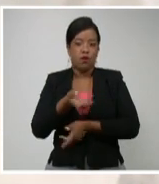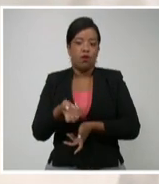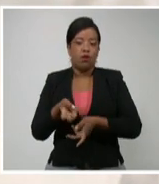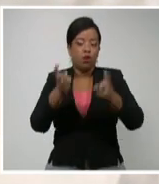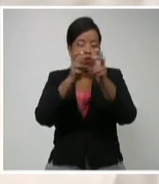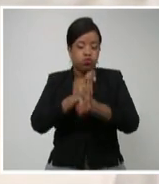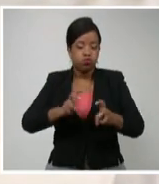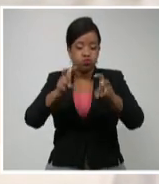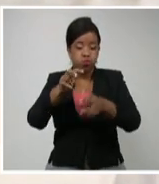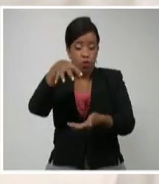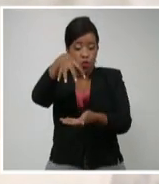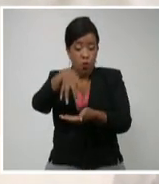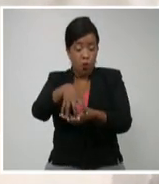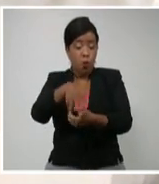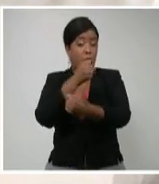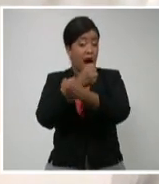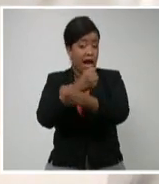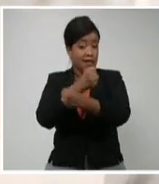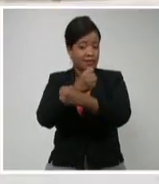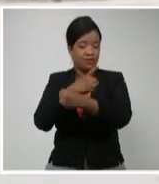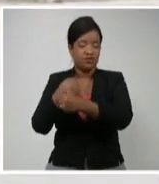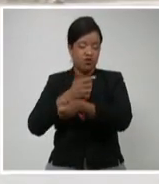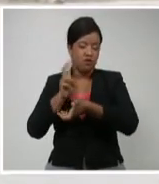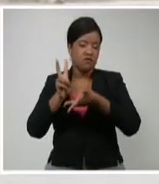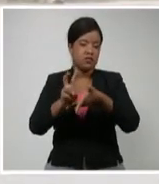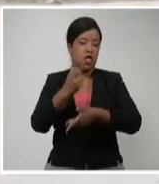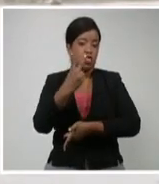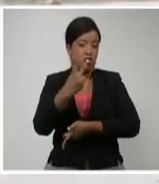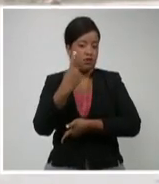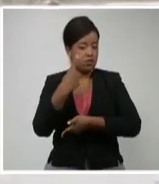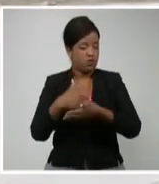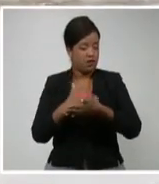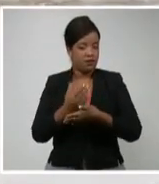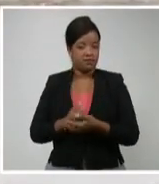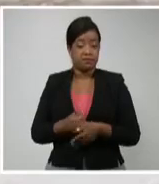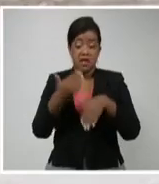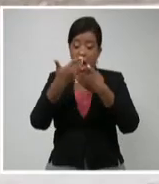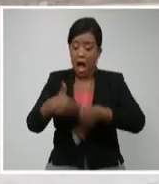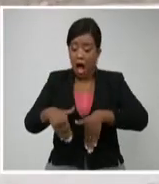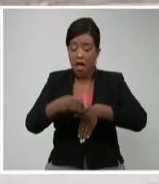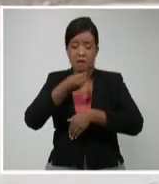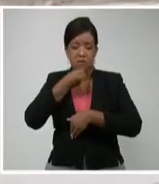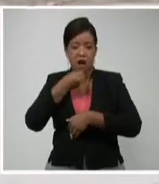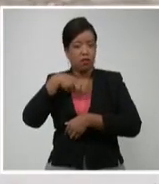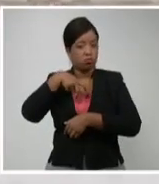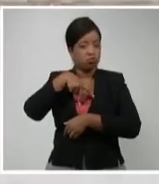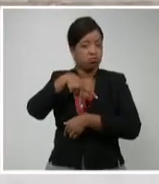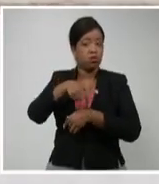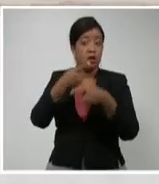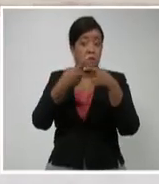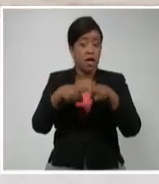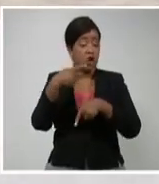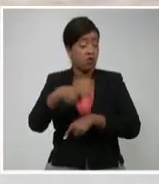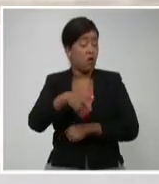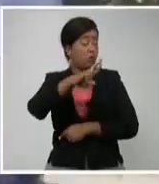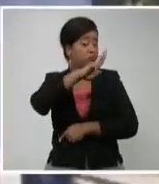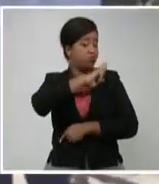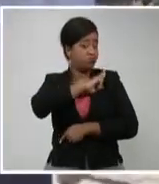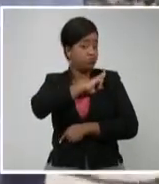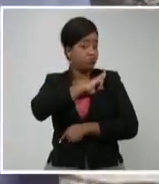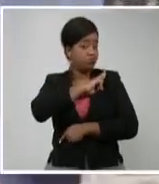en estos casos vulnerables que hacemos las pesquisas dos veces al día aunque las calles son transitables se aboga por incrementar la responsabilidad individual